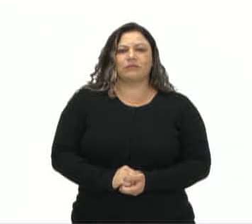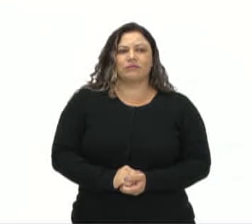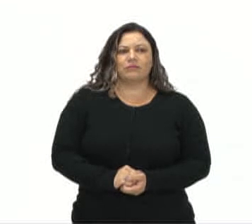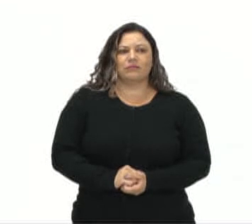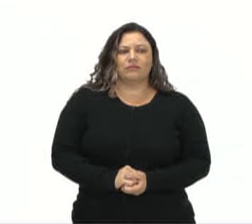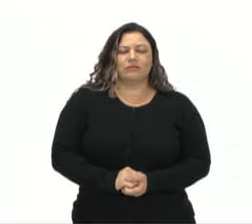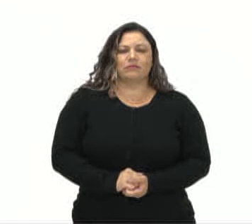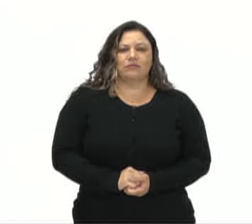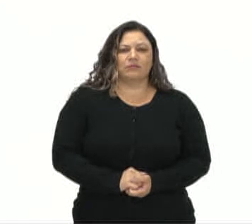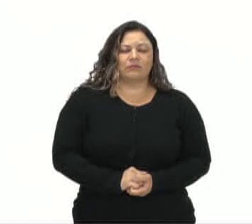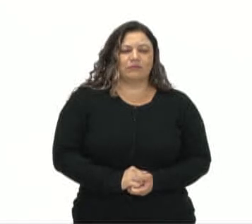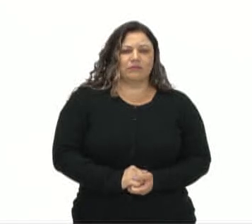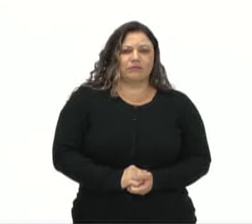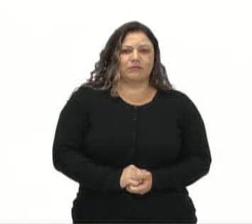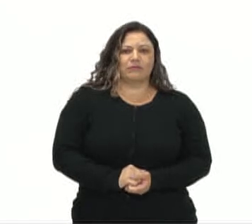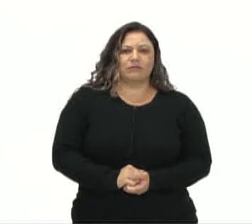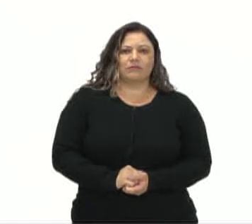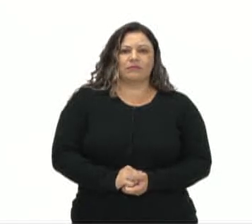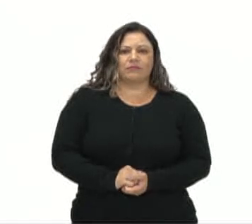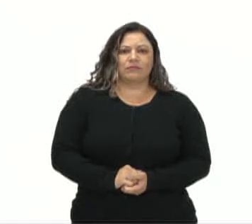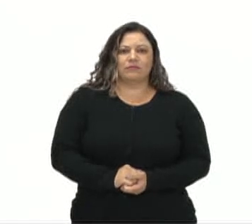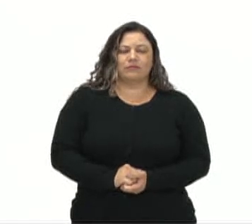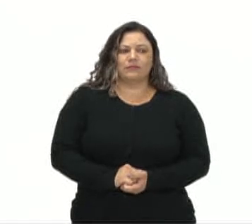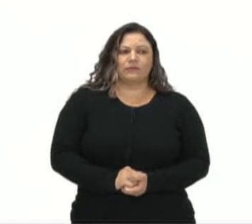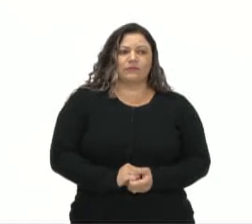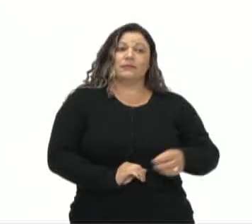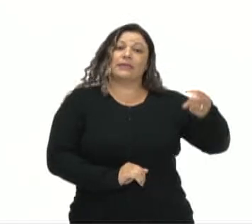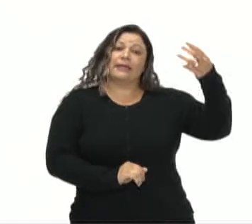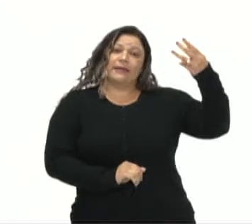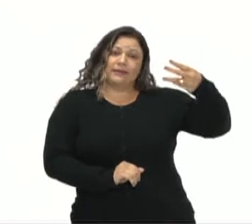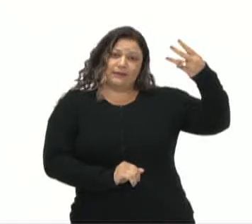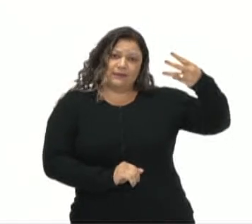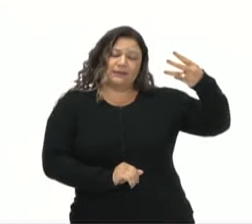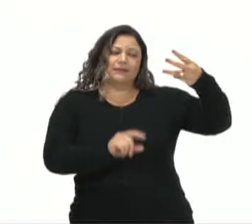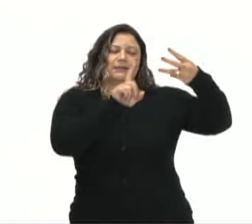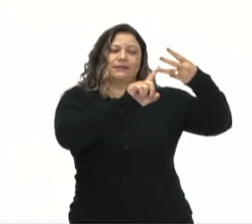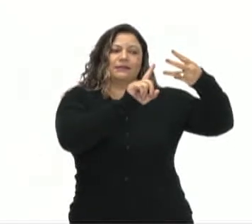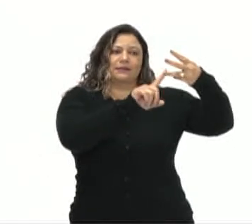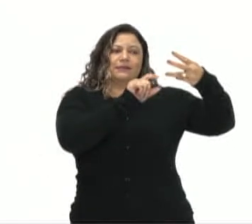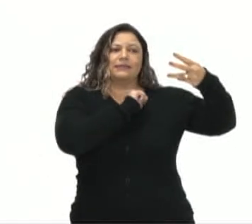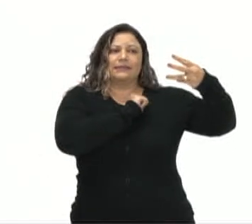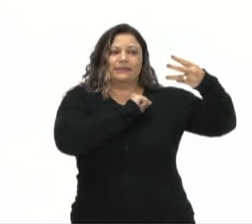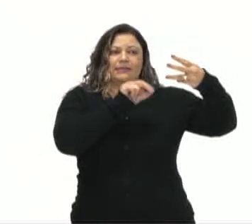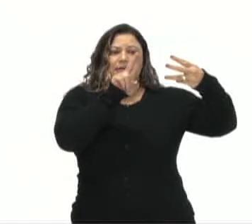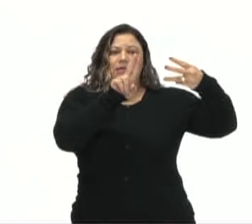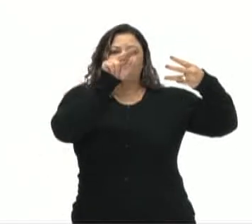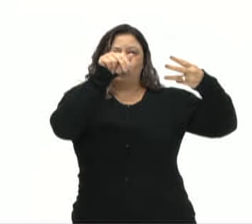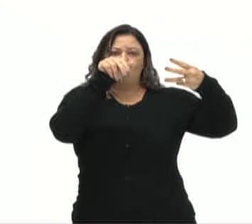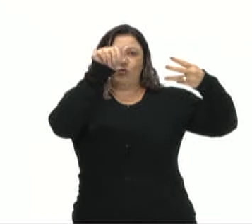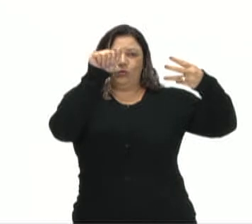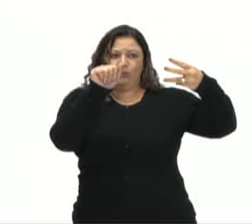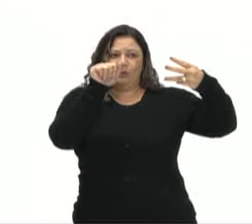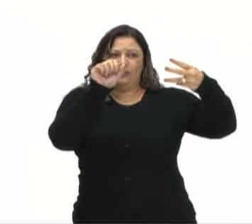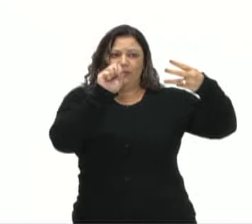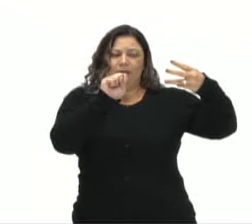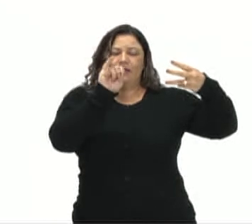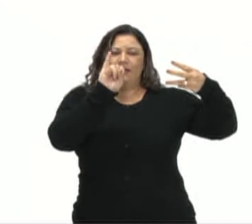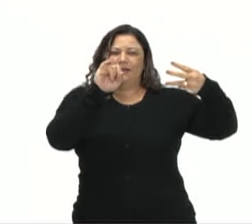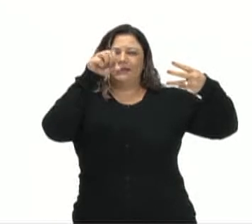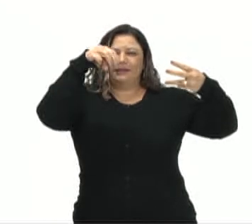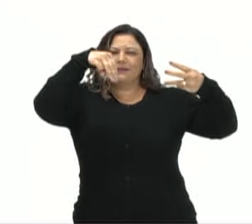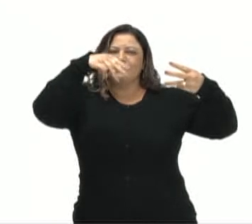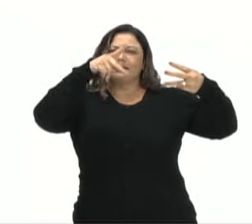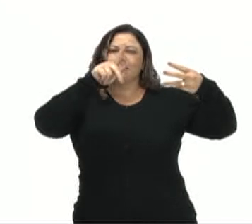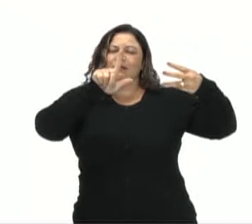ver gente pobre. Terceira possibilidade, me parte una simple alma,